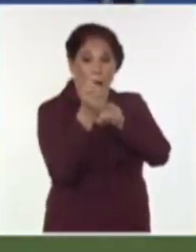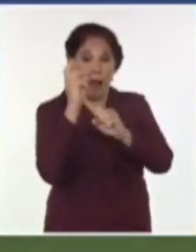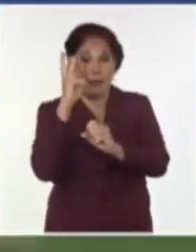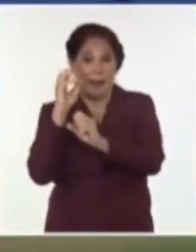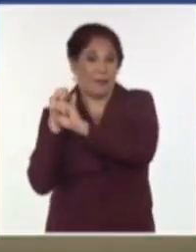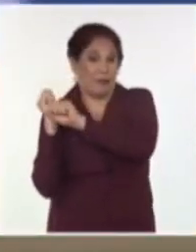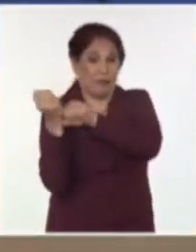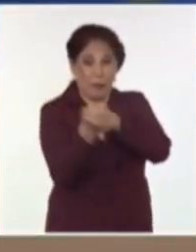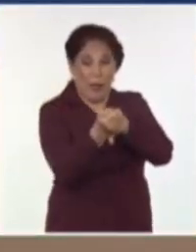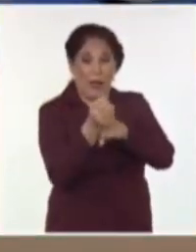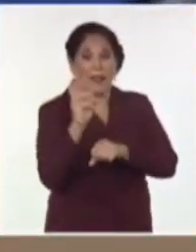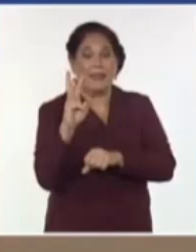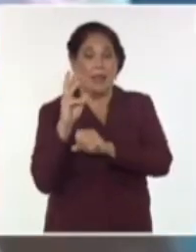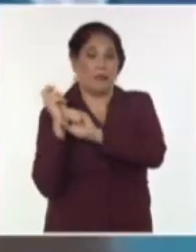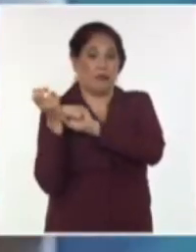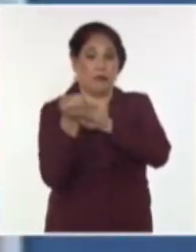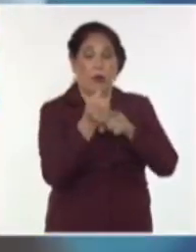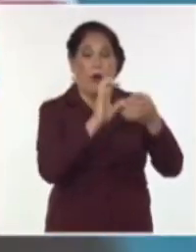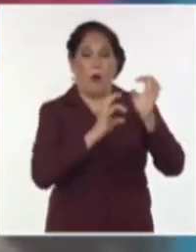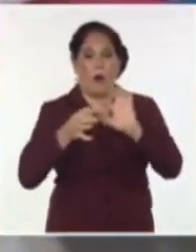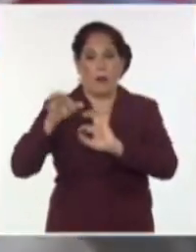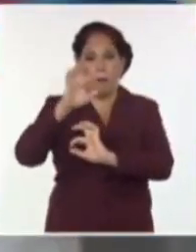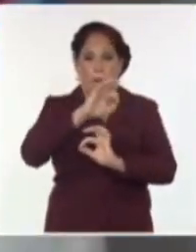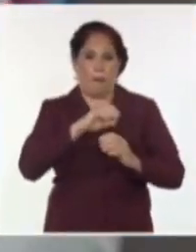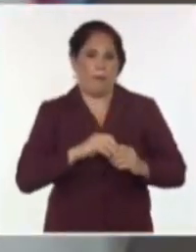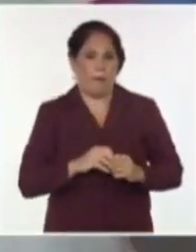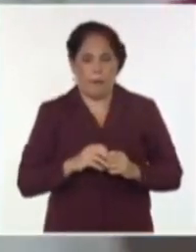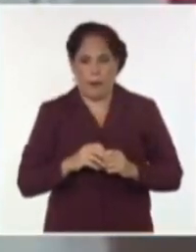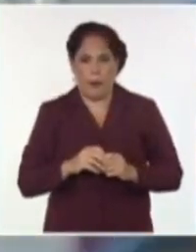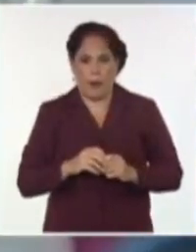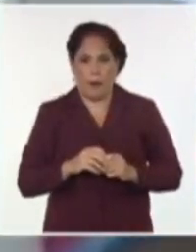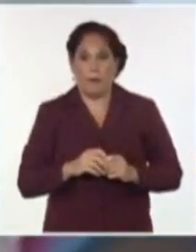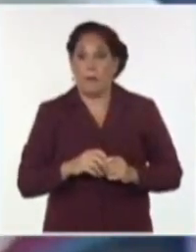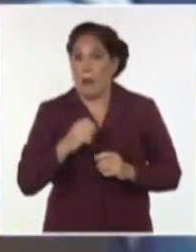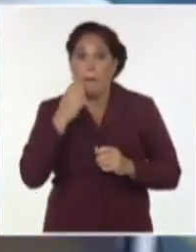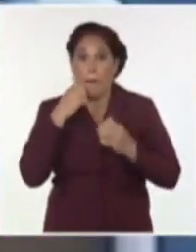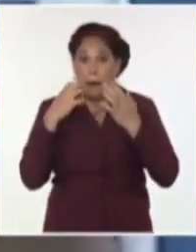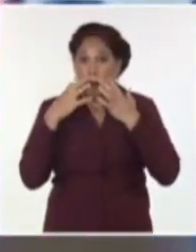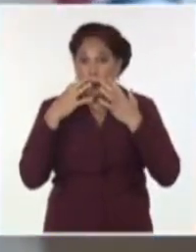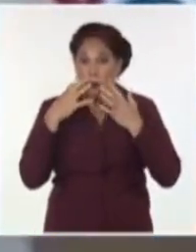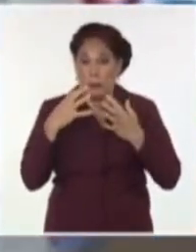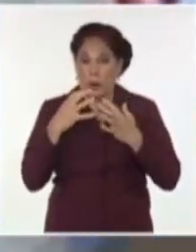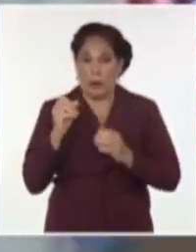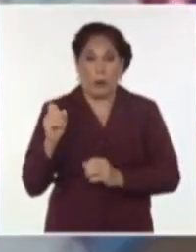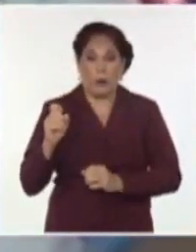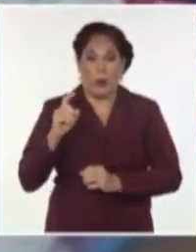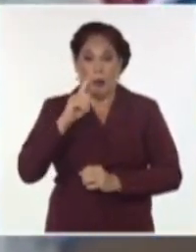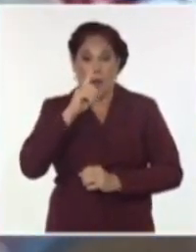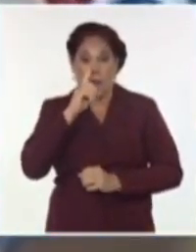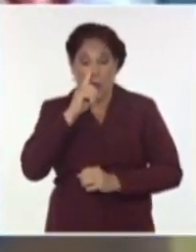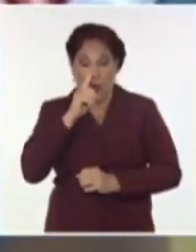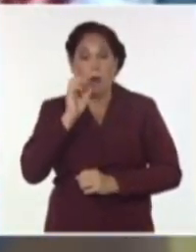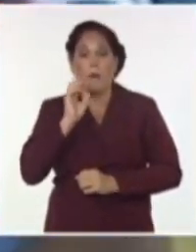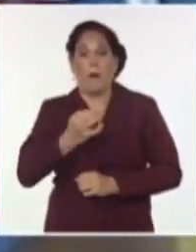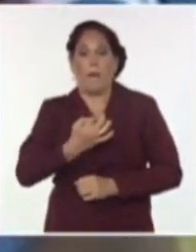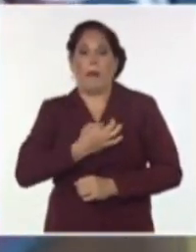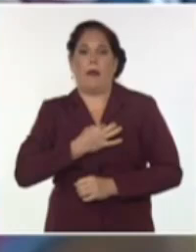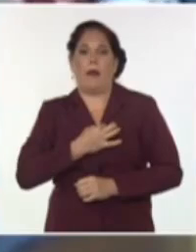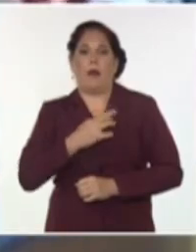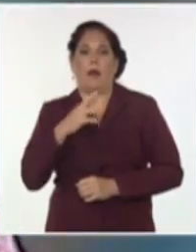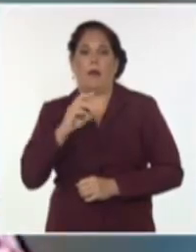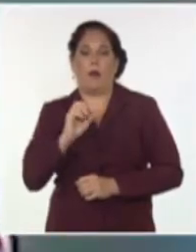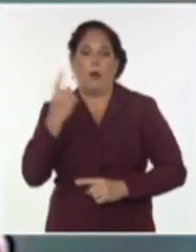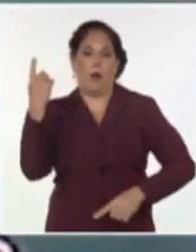una cita bajo los cinco aros. La hazaña ganó mayor connotación al completarla en el choque por la medalla de oro contra